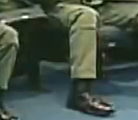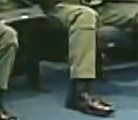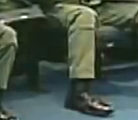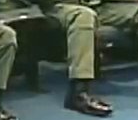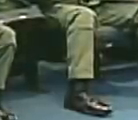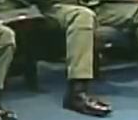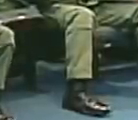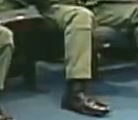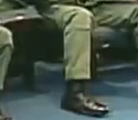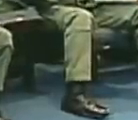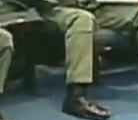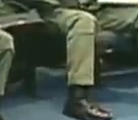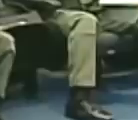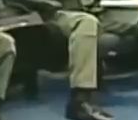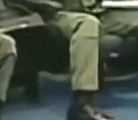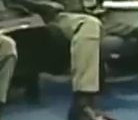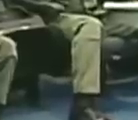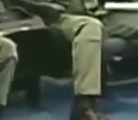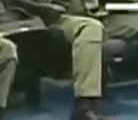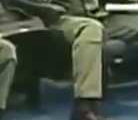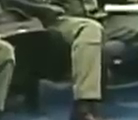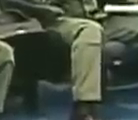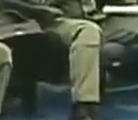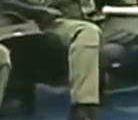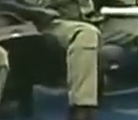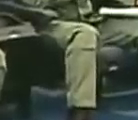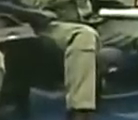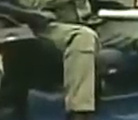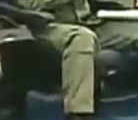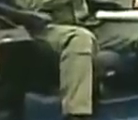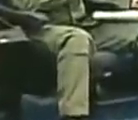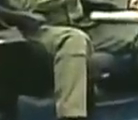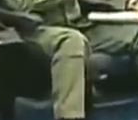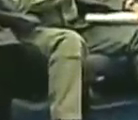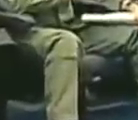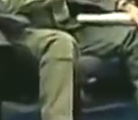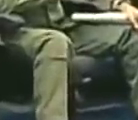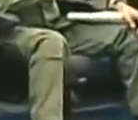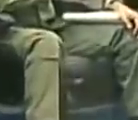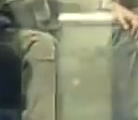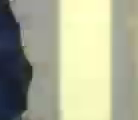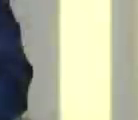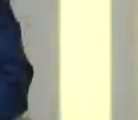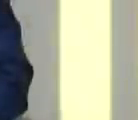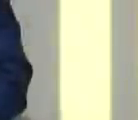Y así concluye esta reunión con comandantes de unidades tácticas de la Fuerza Armada Nacional Bolivariana. Retirada.